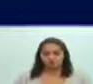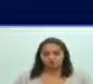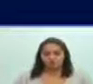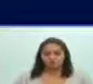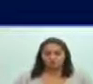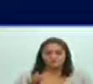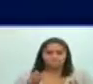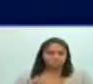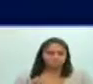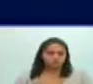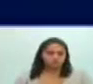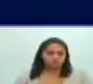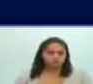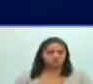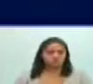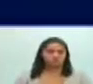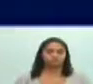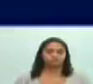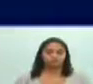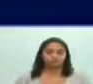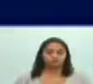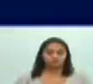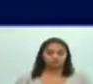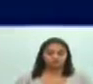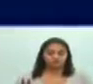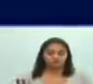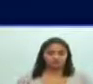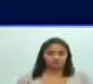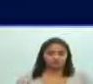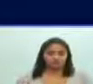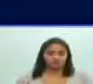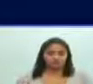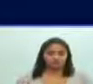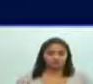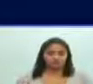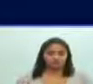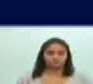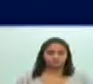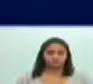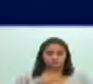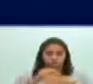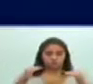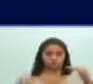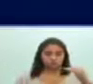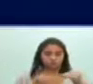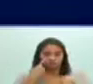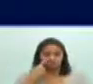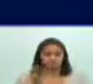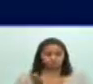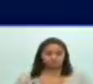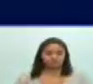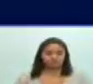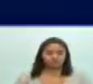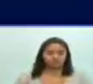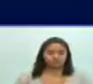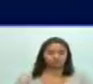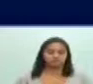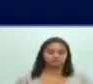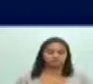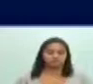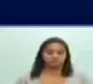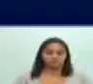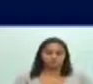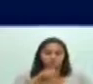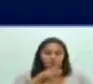Incluso tenemos también estos dos que son quienes quiera y cuales quiera, que esta es la forma en que